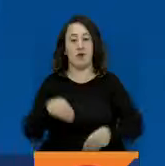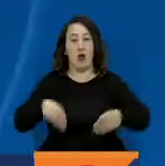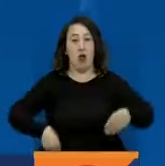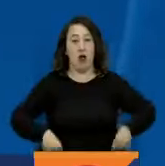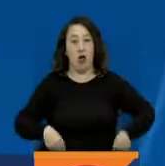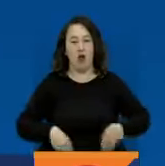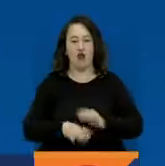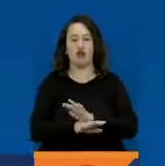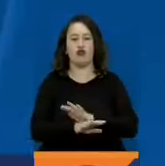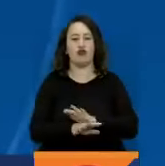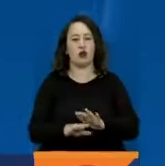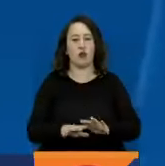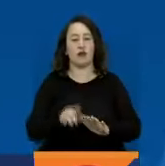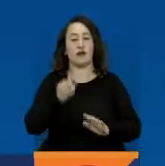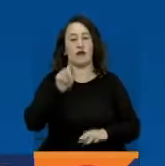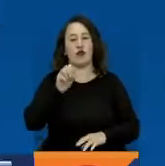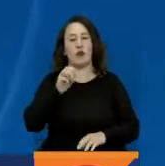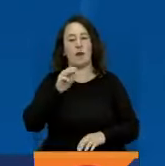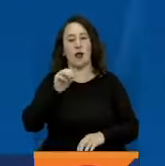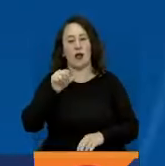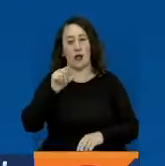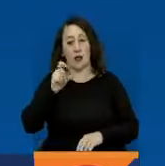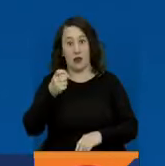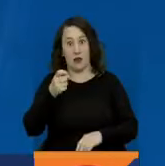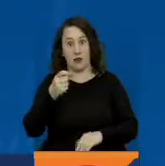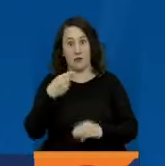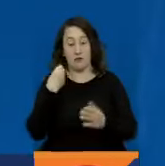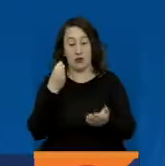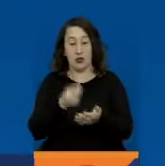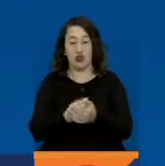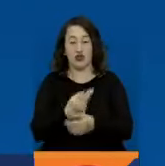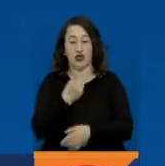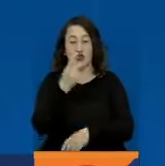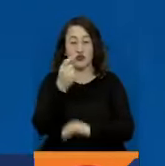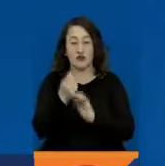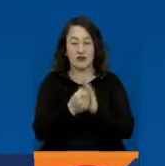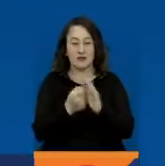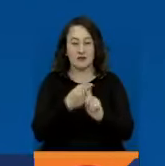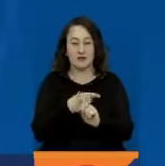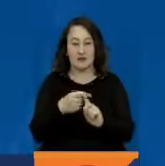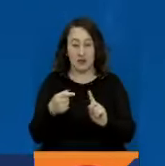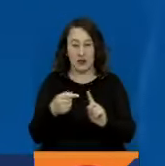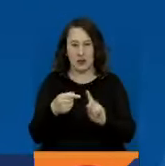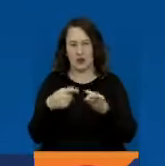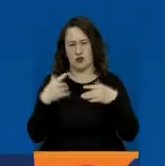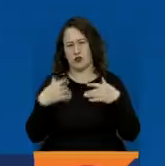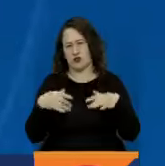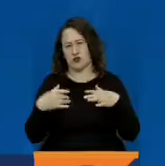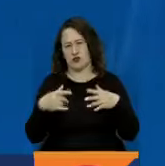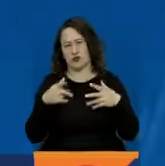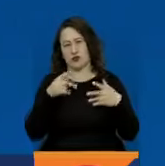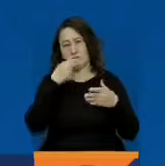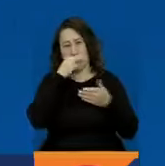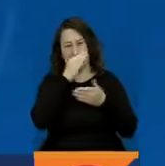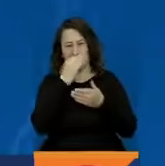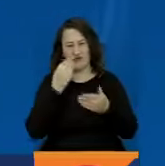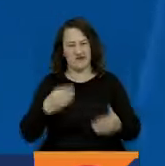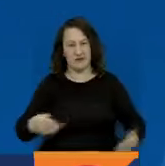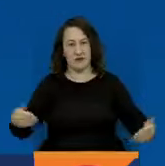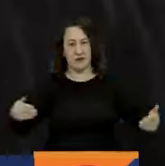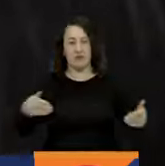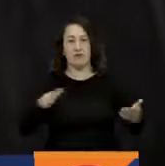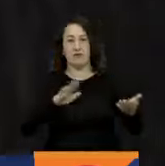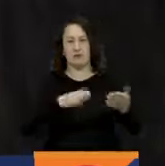pagando dos veces y media la capacitación que hoy pagan las EPS, el magisterio tiene una tasa de mortalidad infantil más alta que el